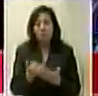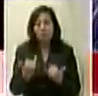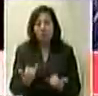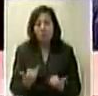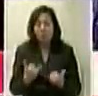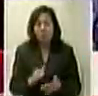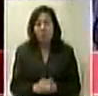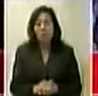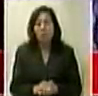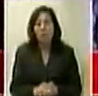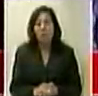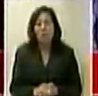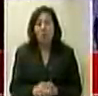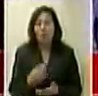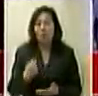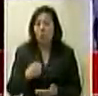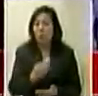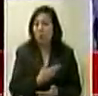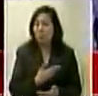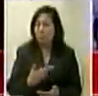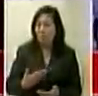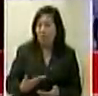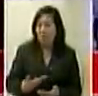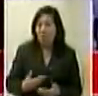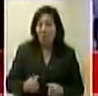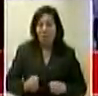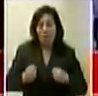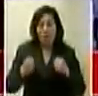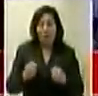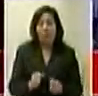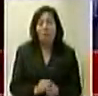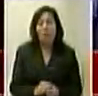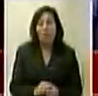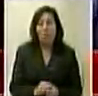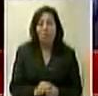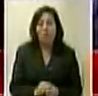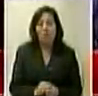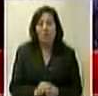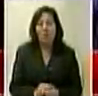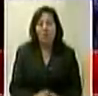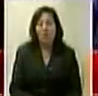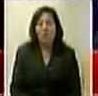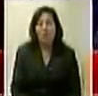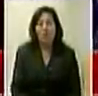en día nuestro presidente está luchando.